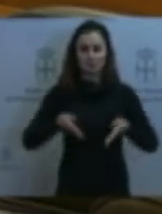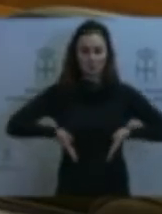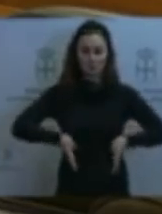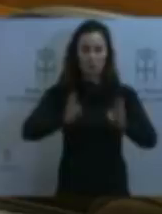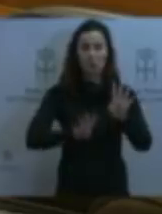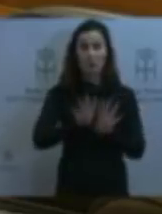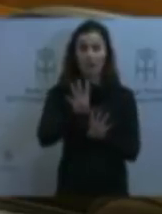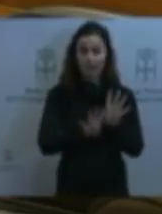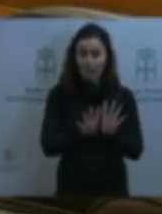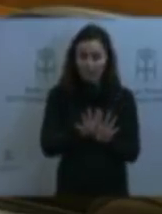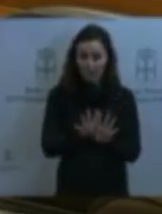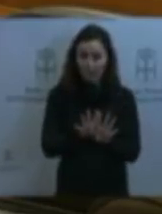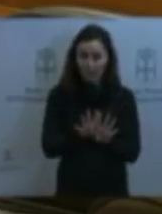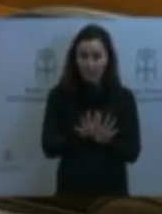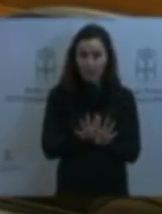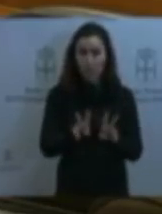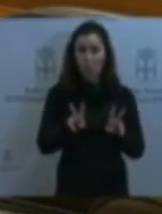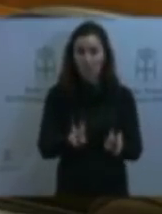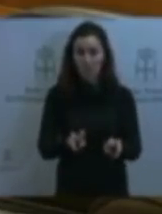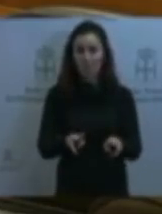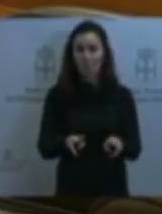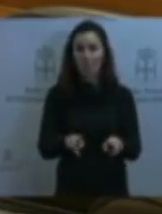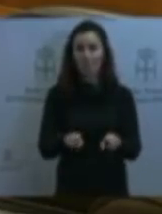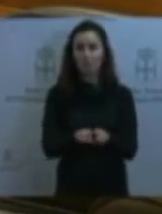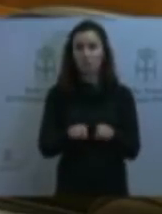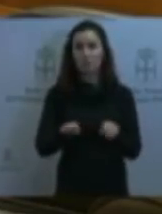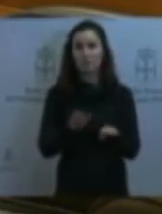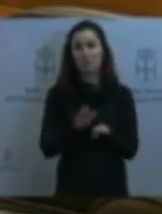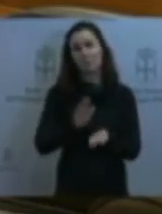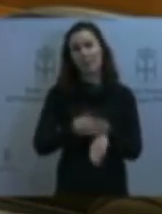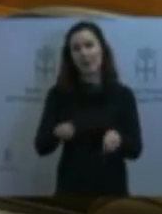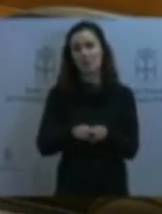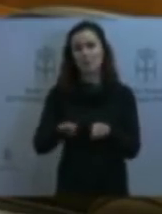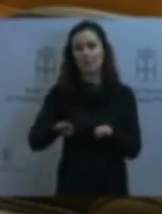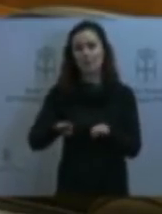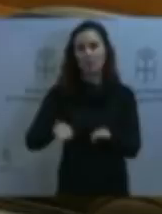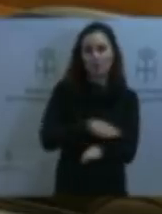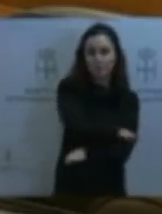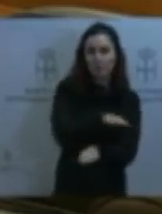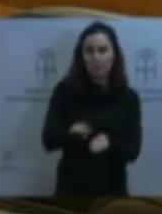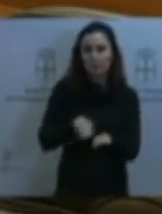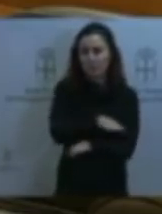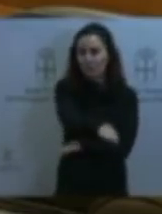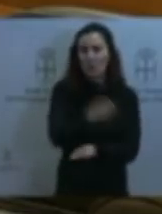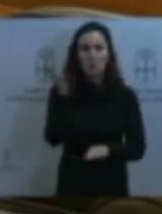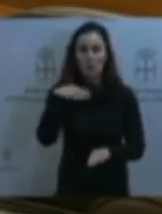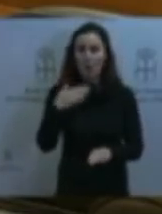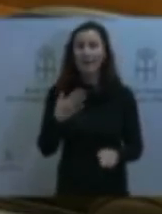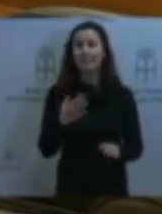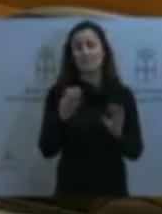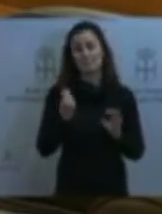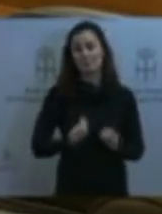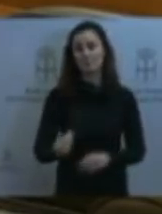carriles de adelantamiento, que es lo que reclama la población, y a la capa de rodadura y tan fina